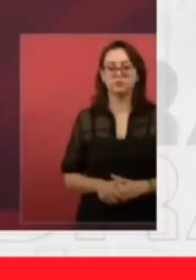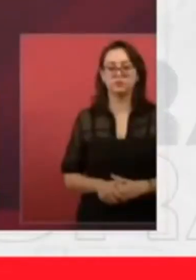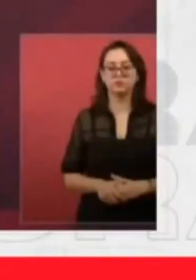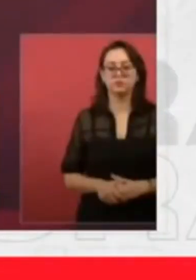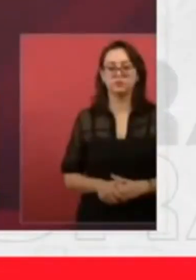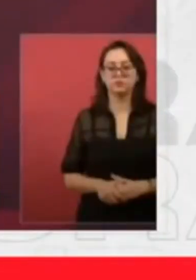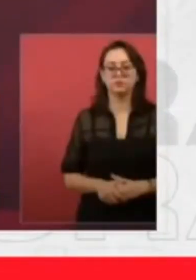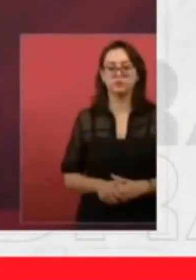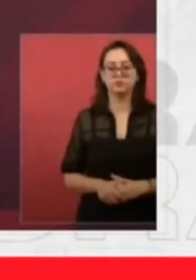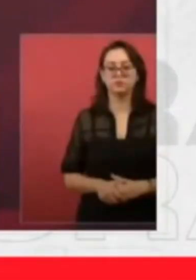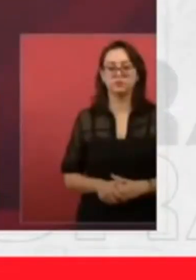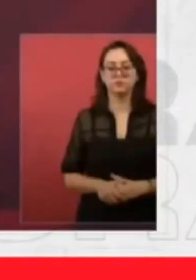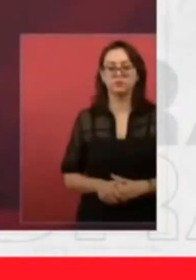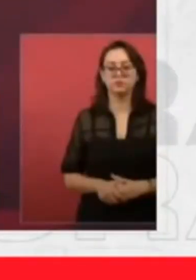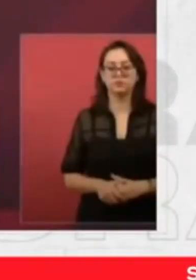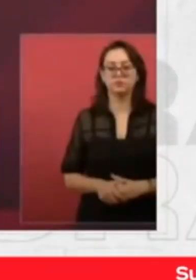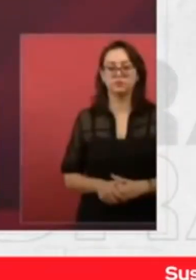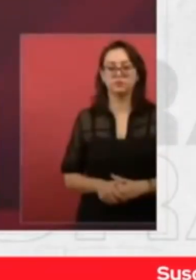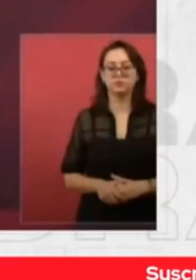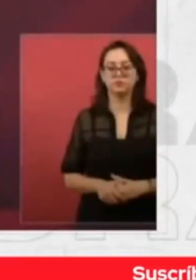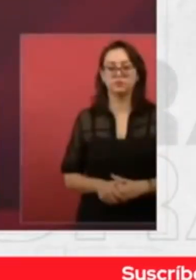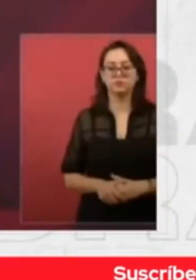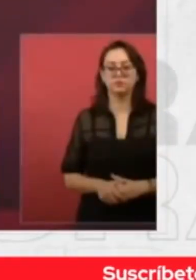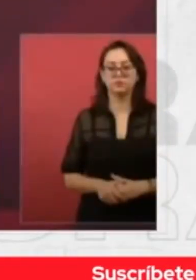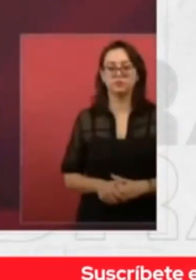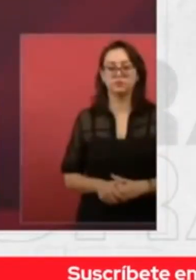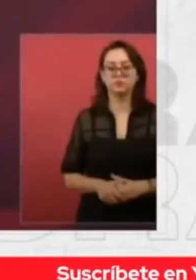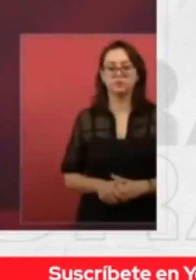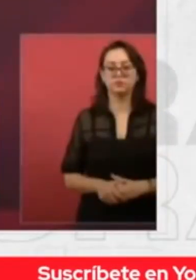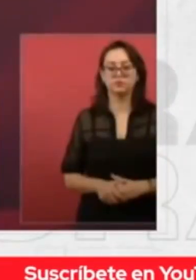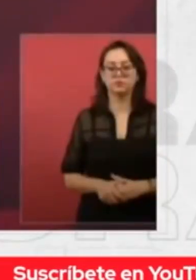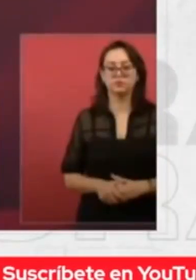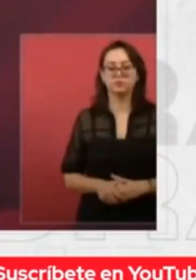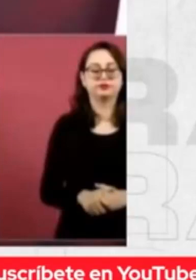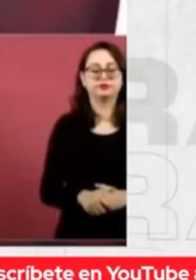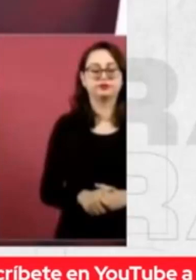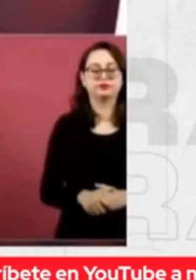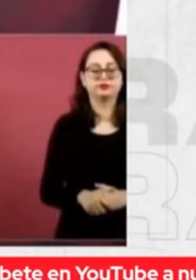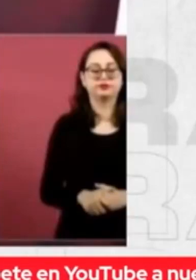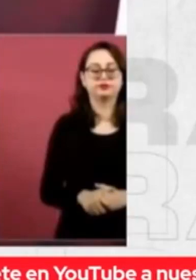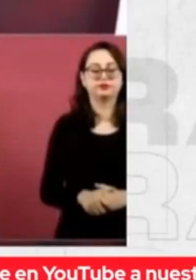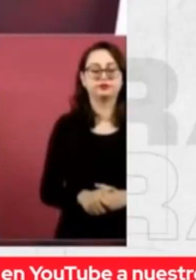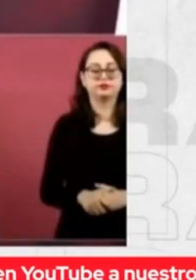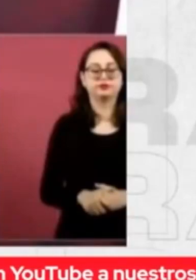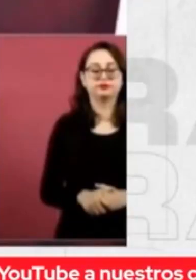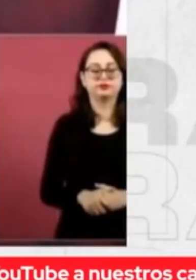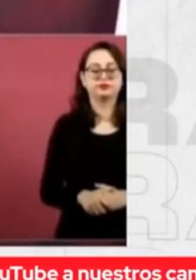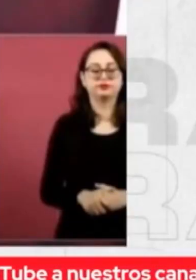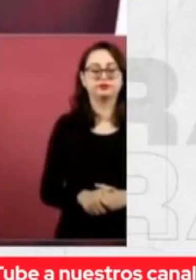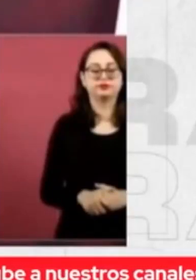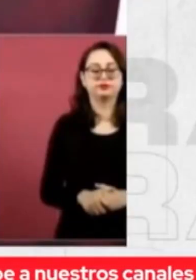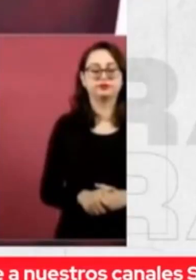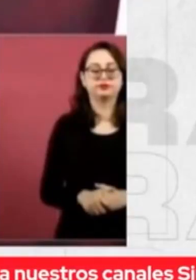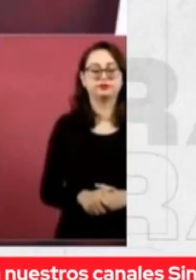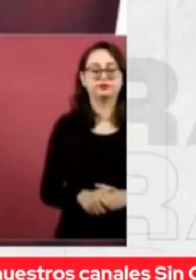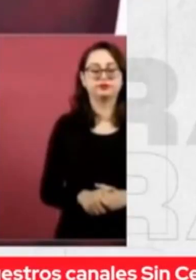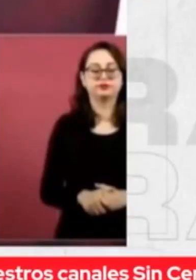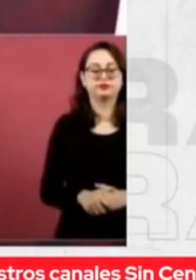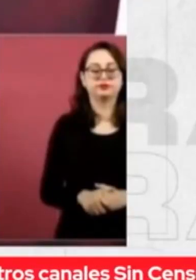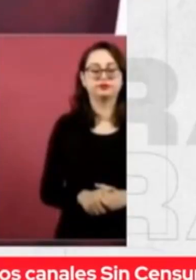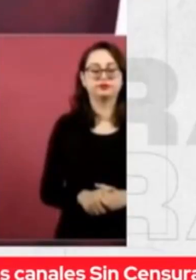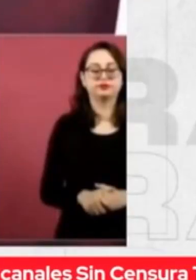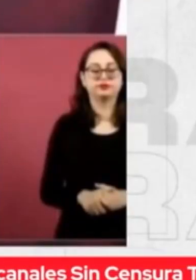República, sino en su etapa como luchador social, como dirigente de la